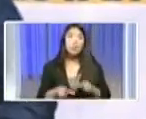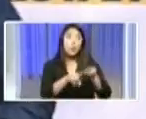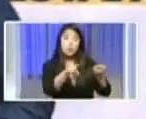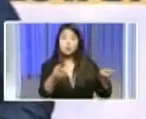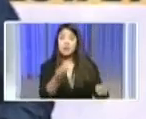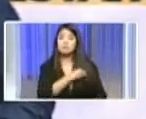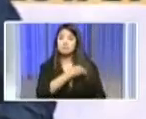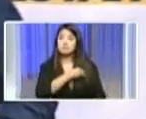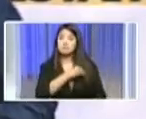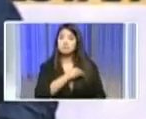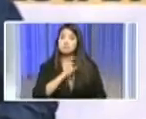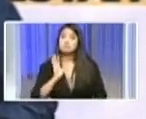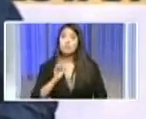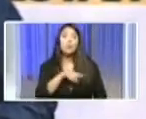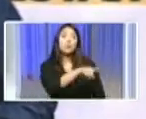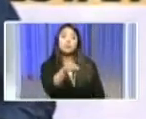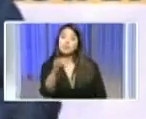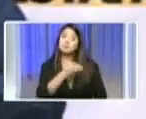me dicen